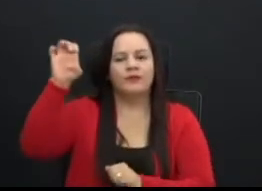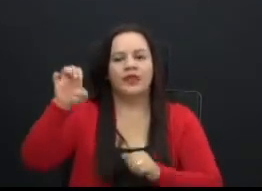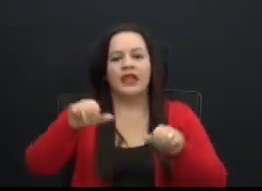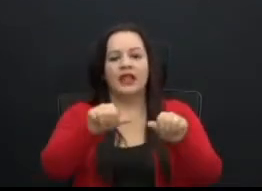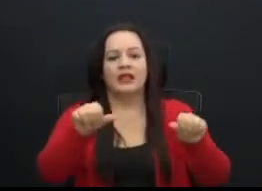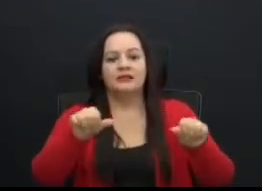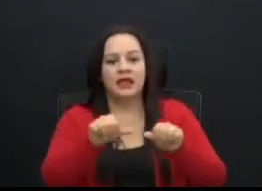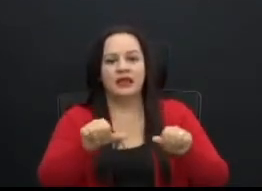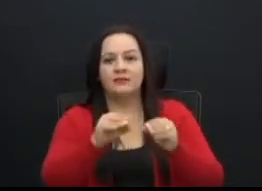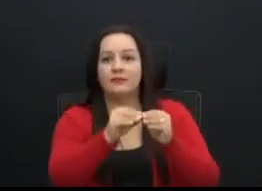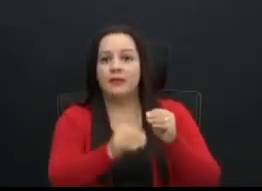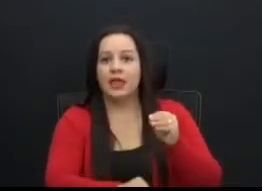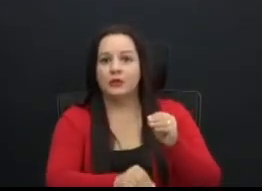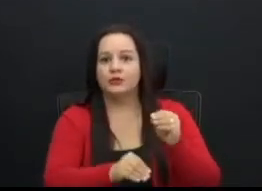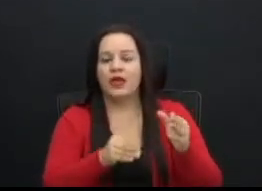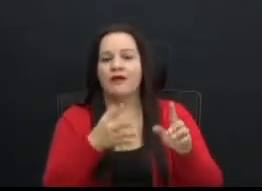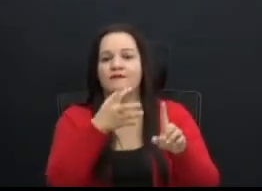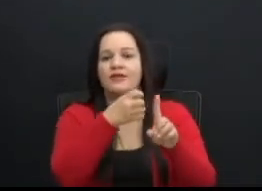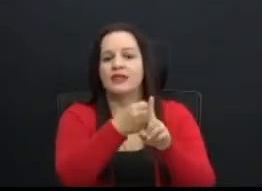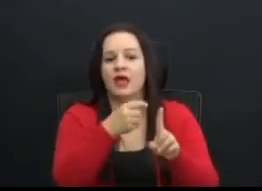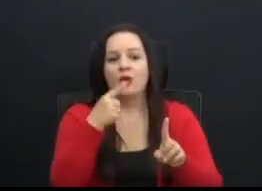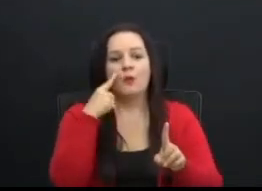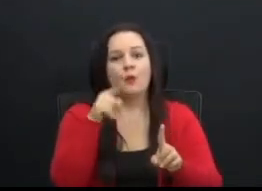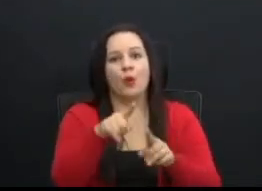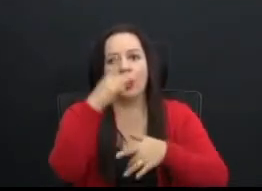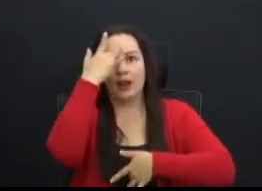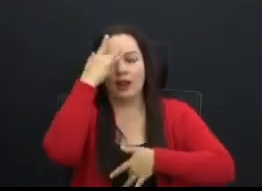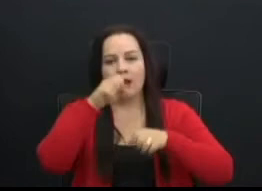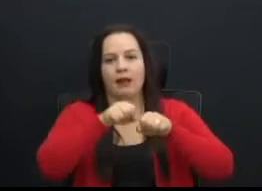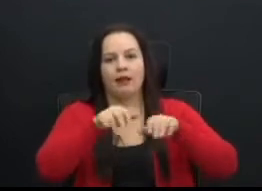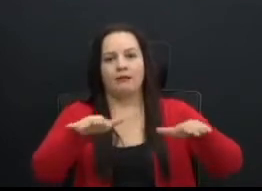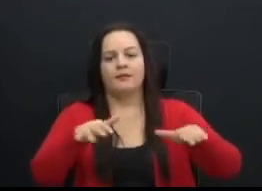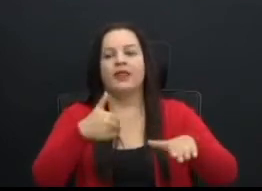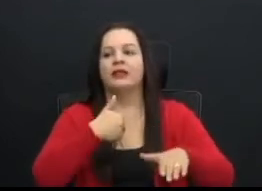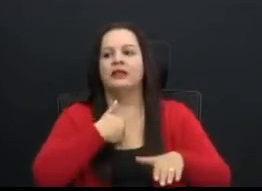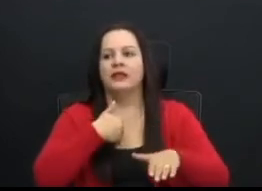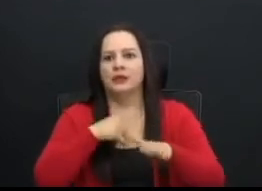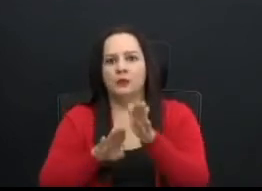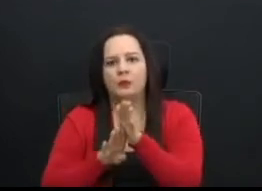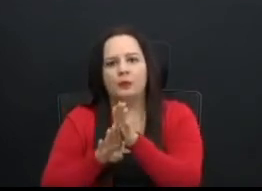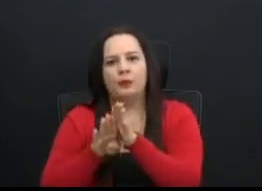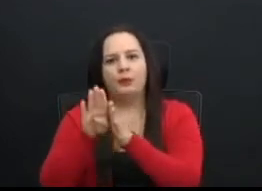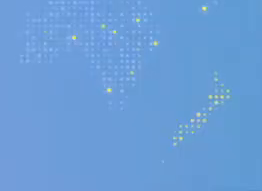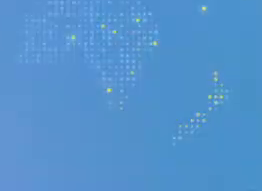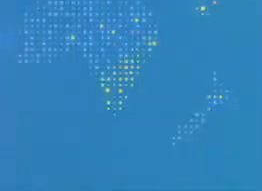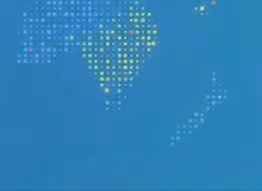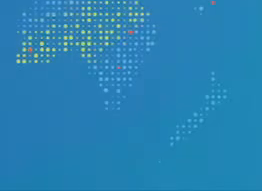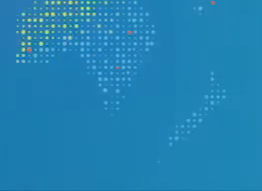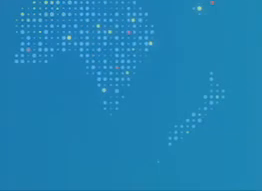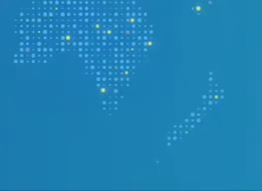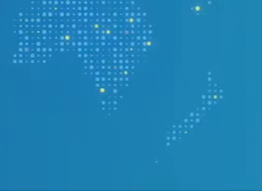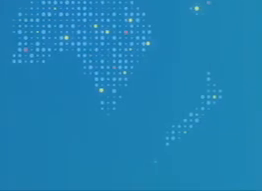menos golpeadas por la pandemia han tenido un respiro económico, con aperturas graduales,